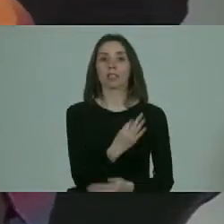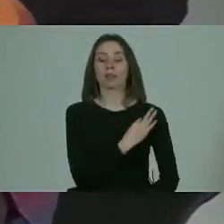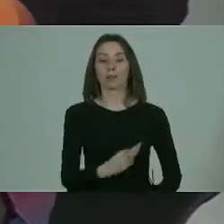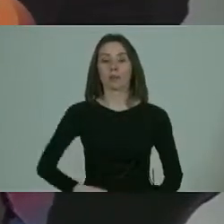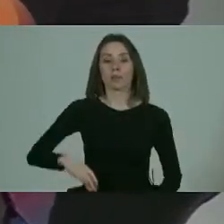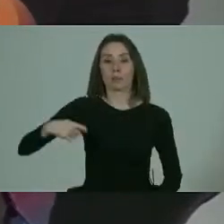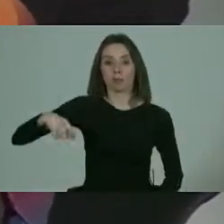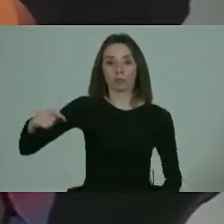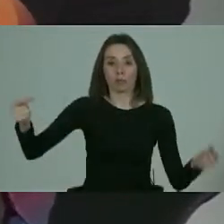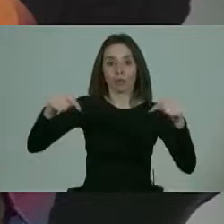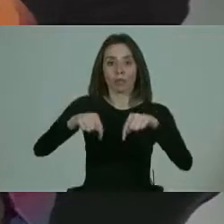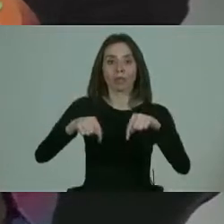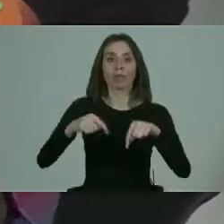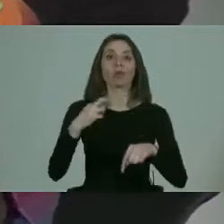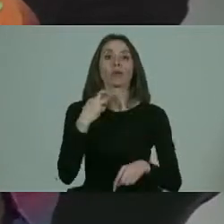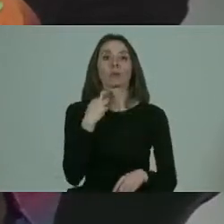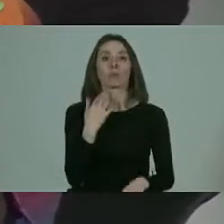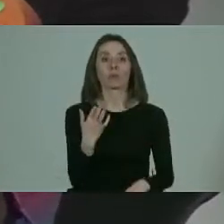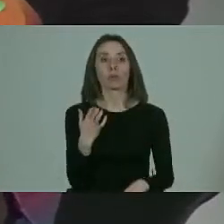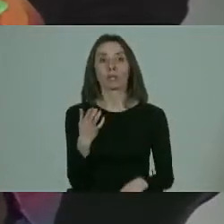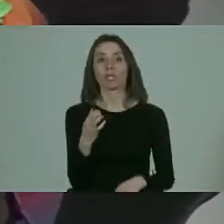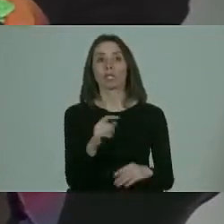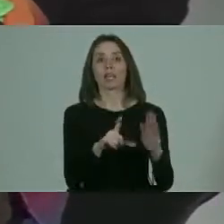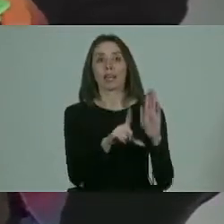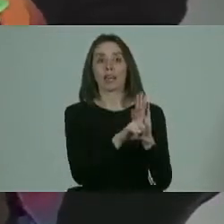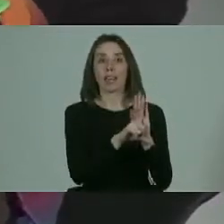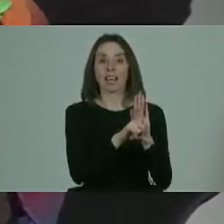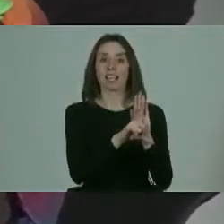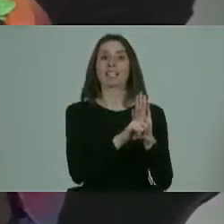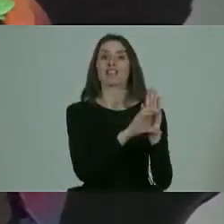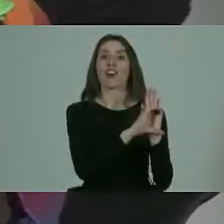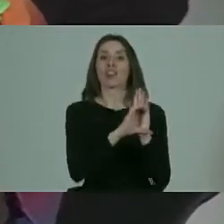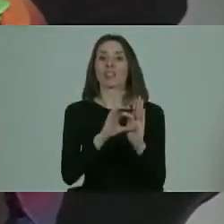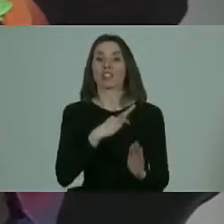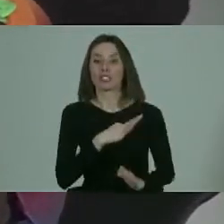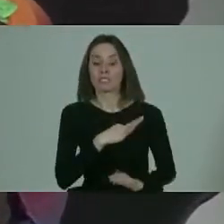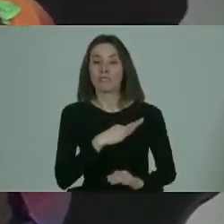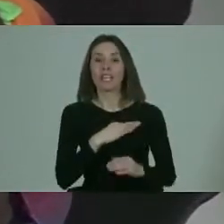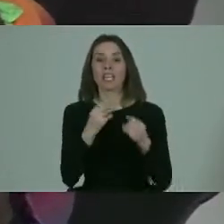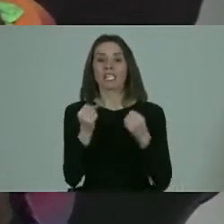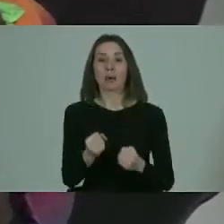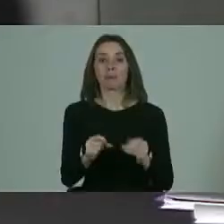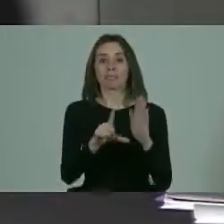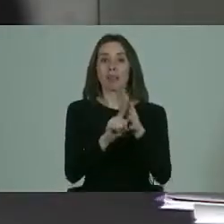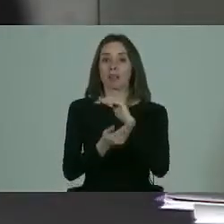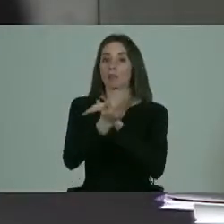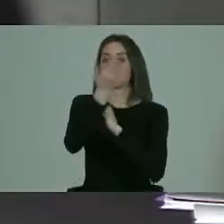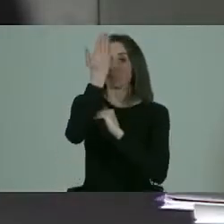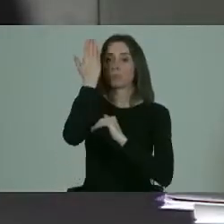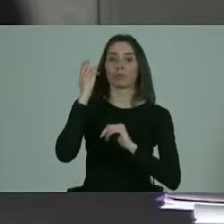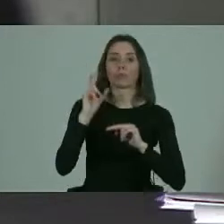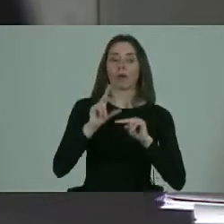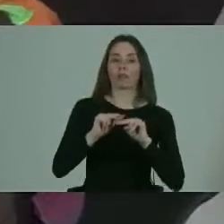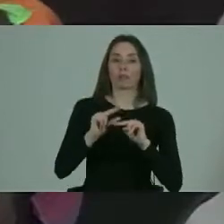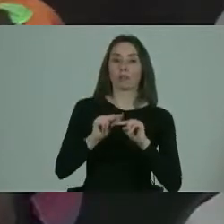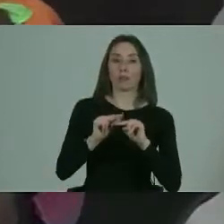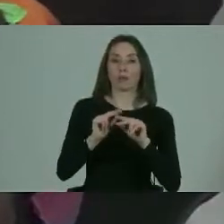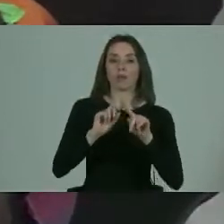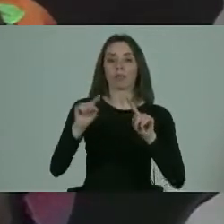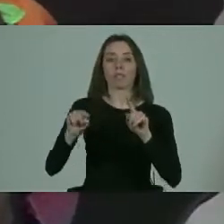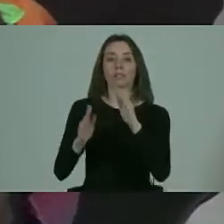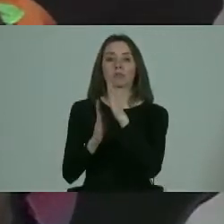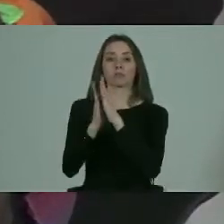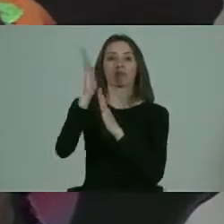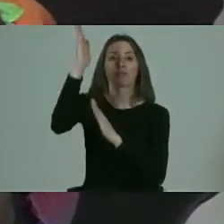porque en nuestra legislación civil y de capacidad jurídica es muy antigua la muy retrógrada en comparación a estos balances